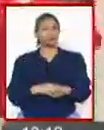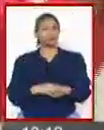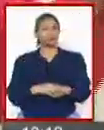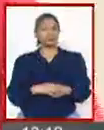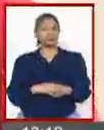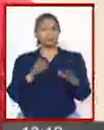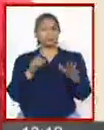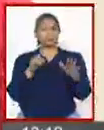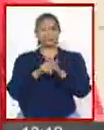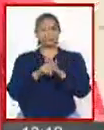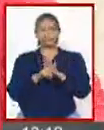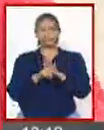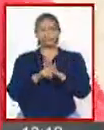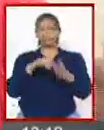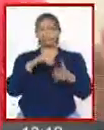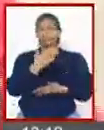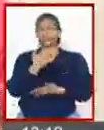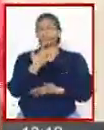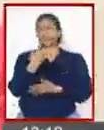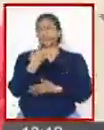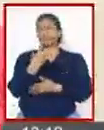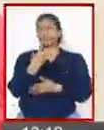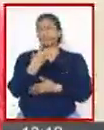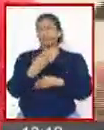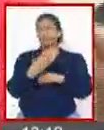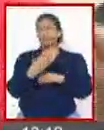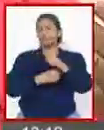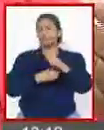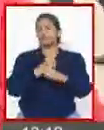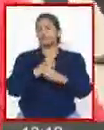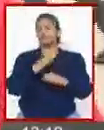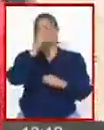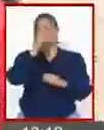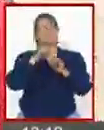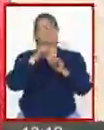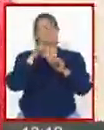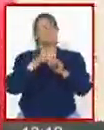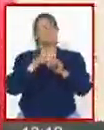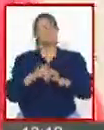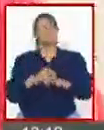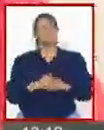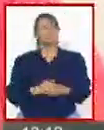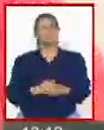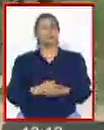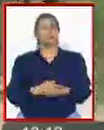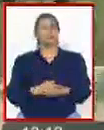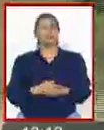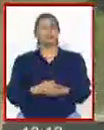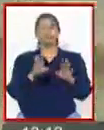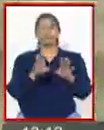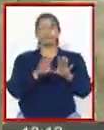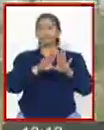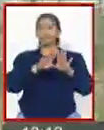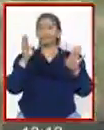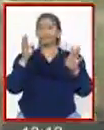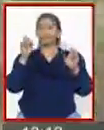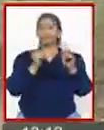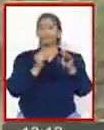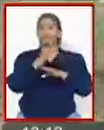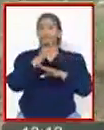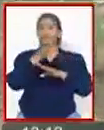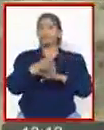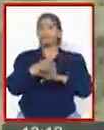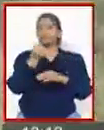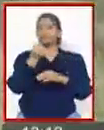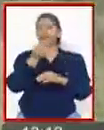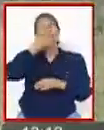de 3 meses, mi niño de 2 años, una chica embarazada. Hacemos de chapa una puerta para poder cruzar porque hay